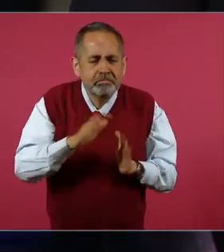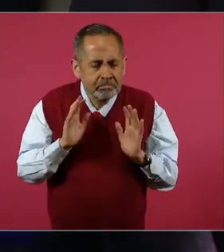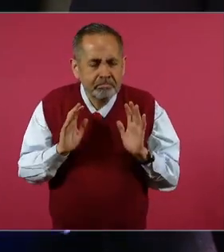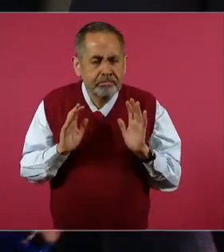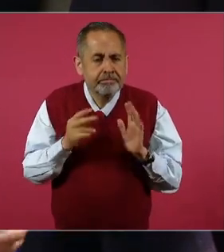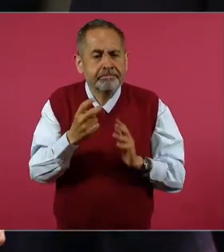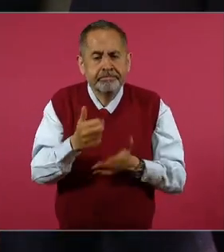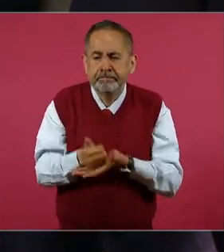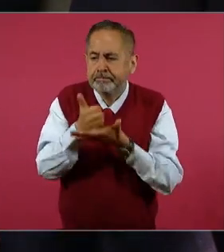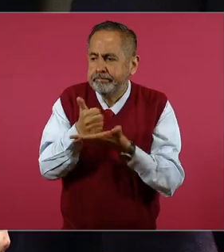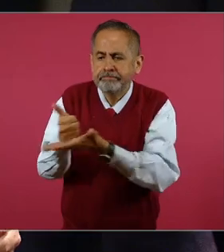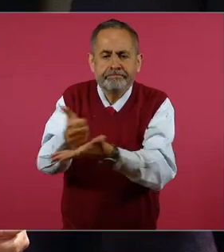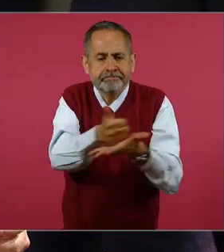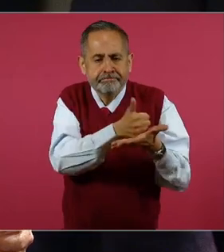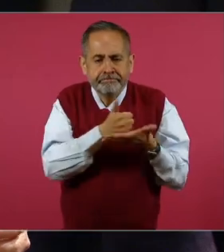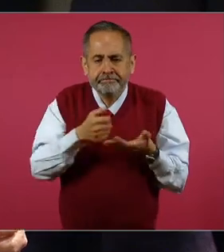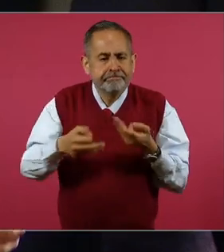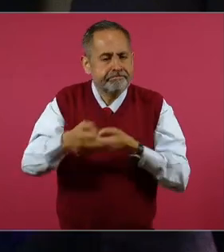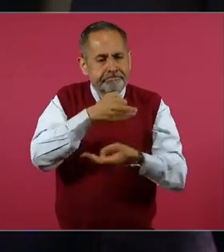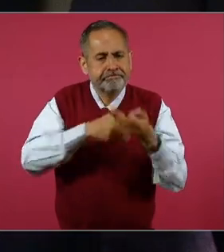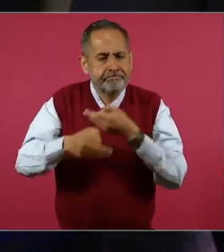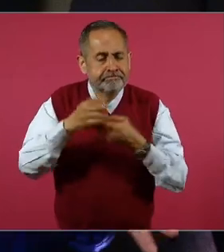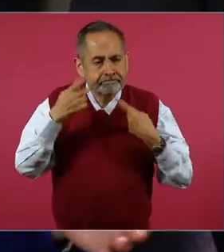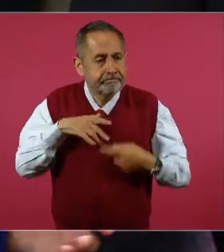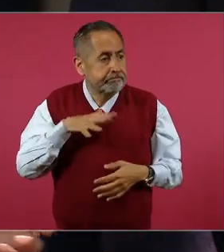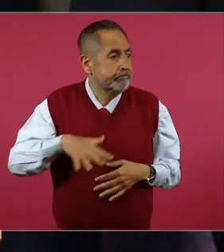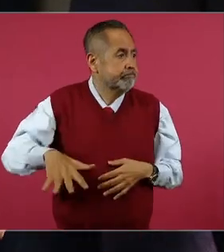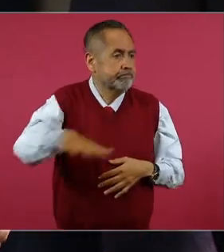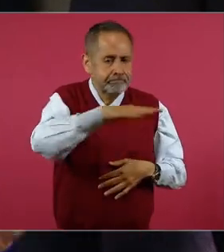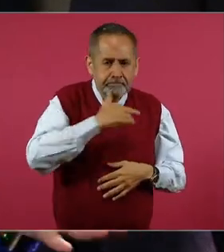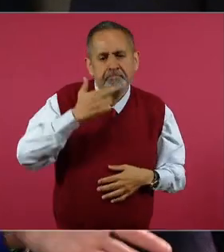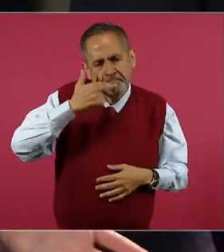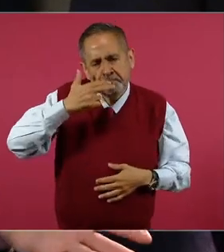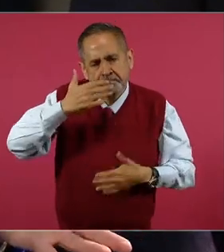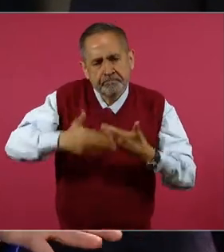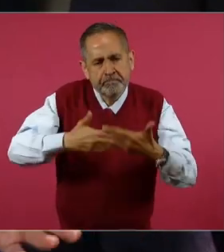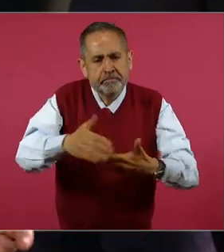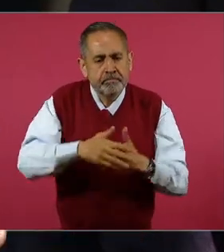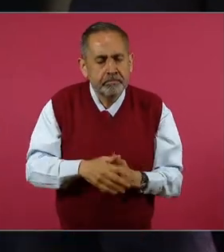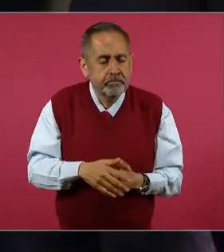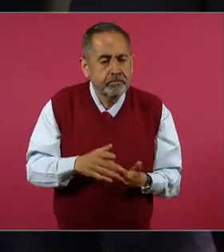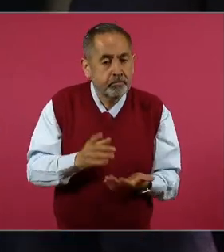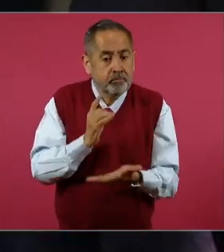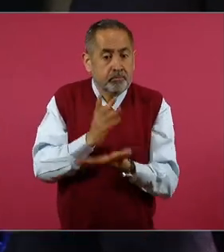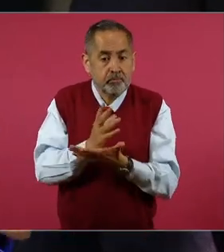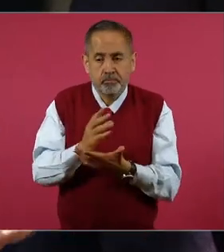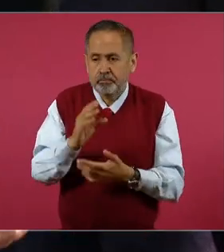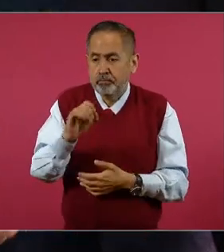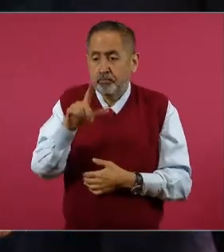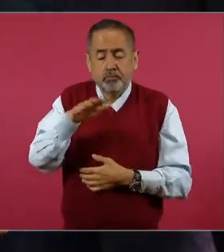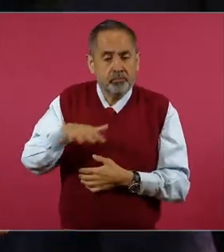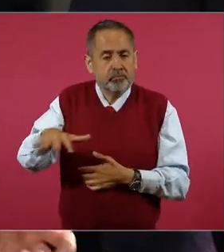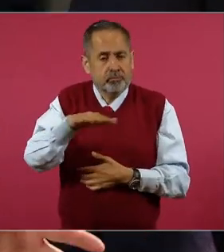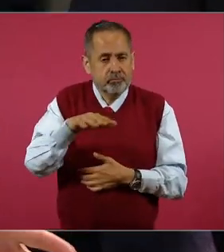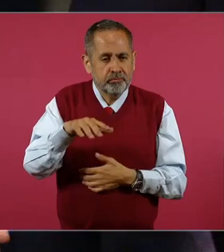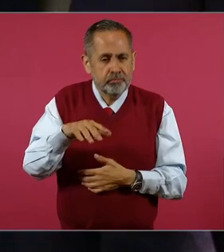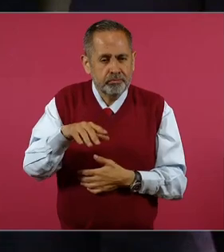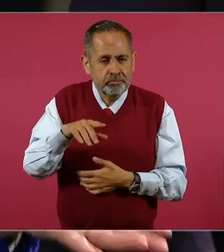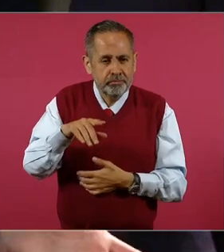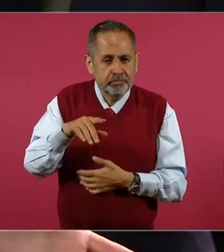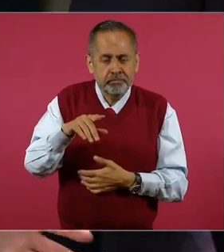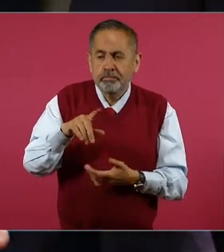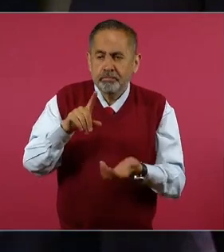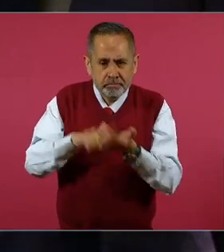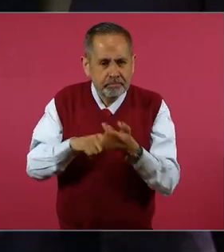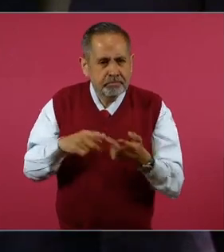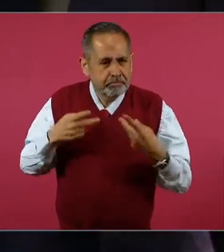esto nos podría contribuir a que las colonias, y ahora no solo las de los grupos prioritarios, sino